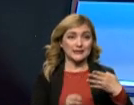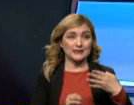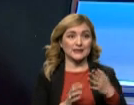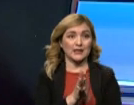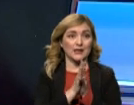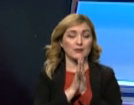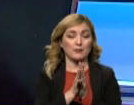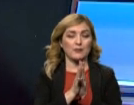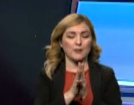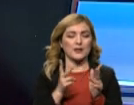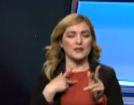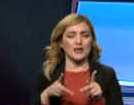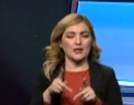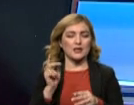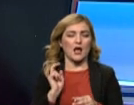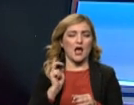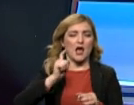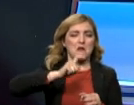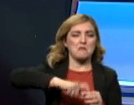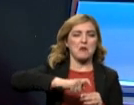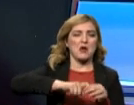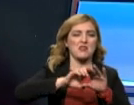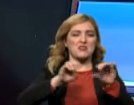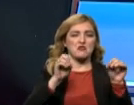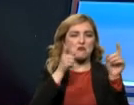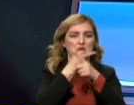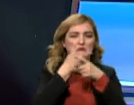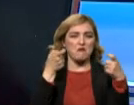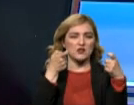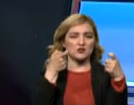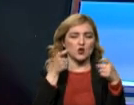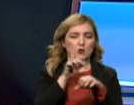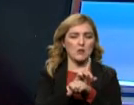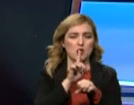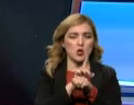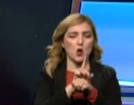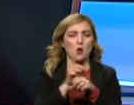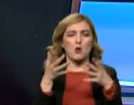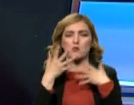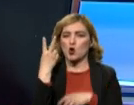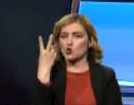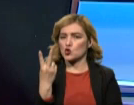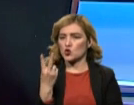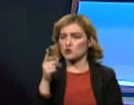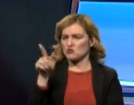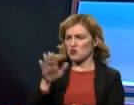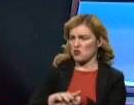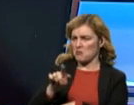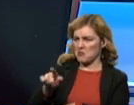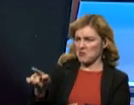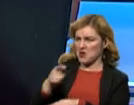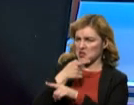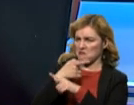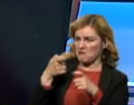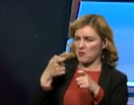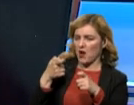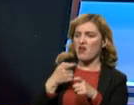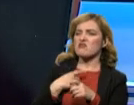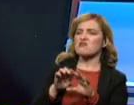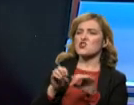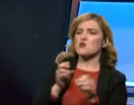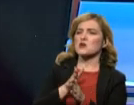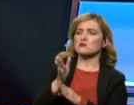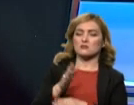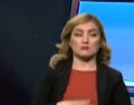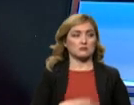permitido el registro de títulos fraudulentos. Mientras tanto, dos médicos guayaquileños señalados por falsificar títulos de especialidad